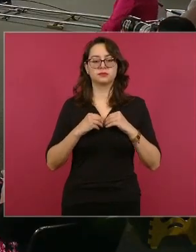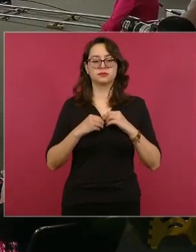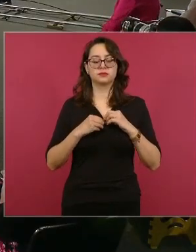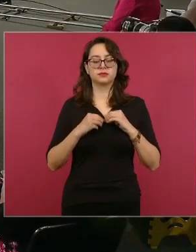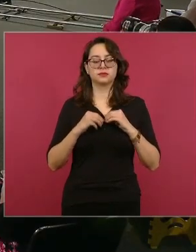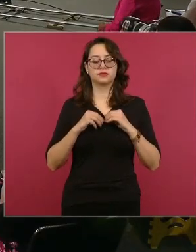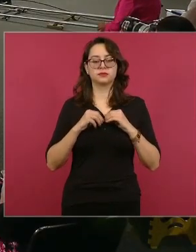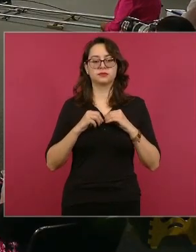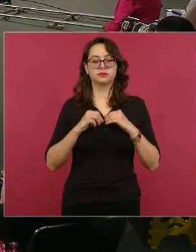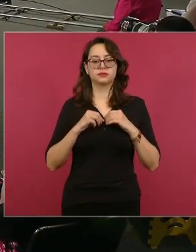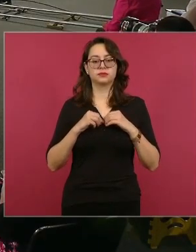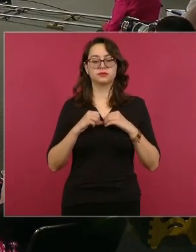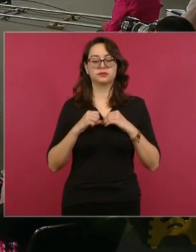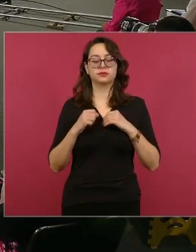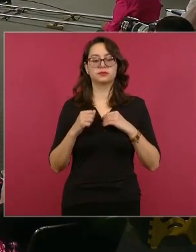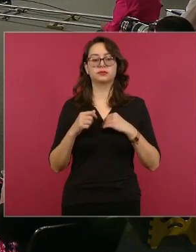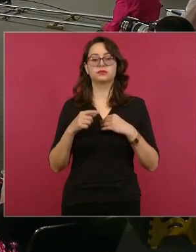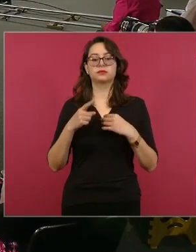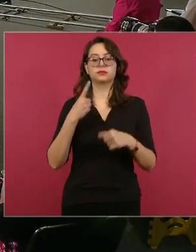Inicio con mi primera pregunta.